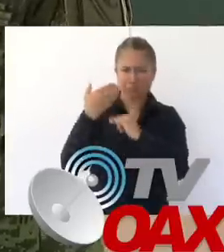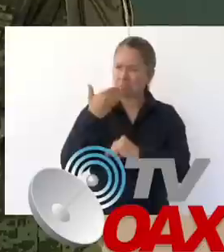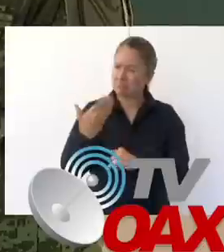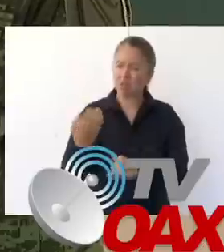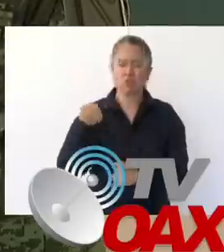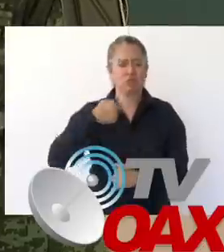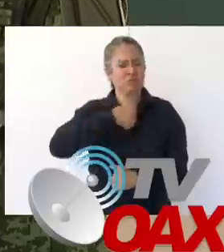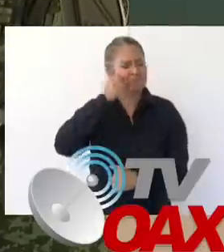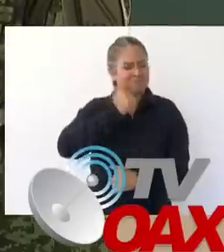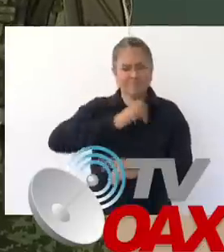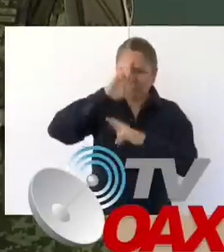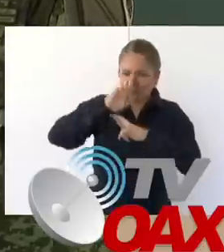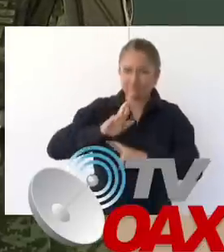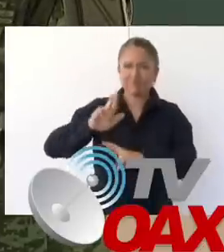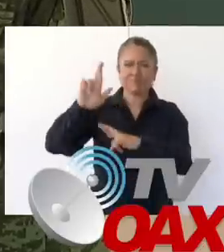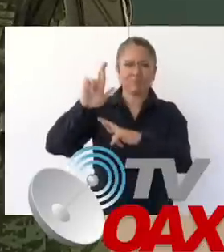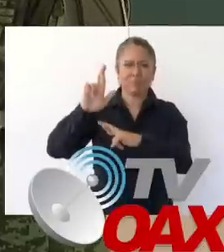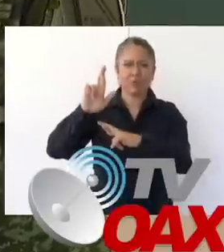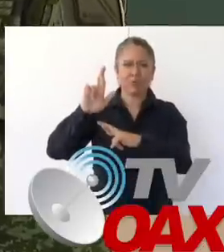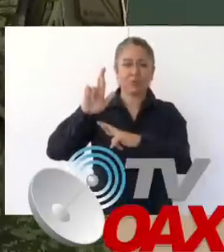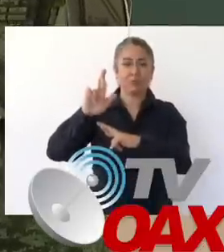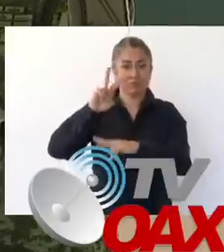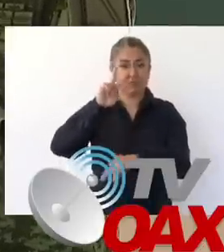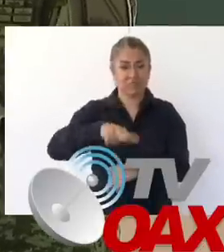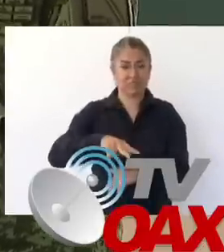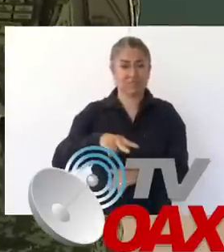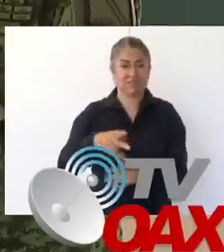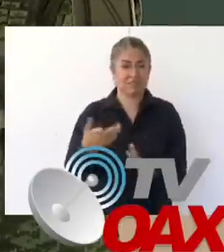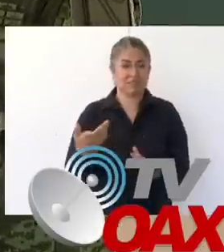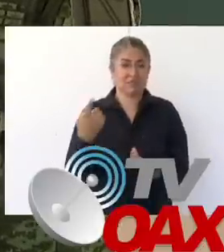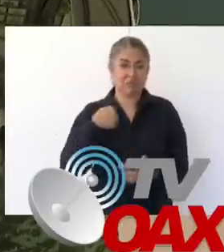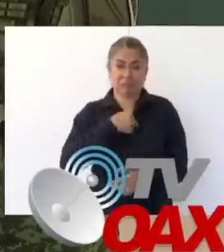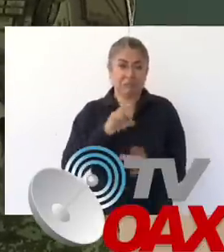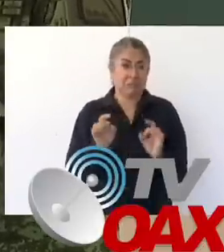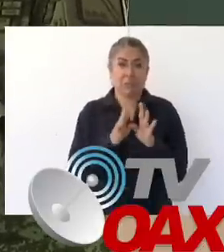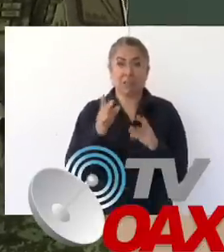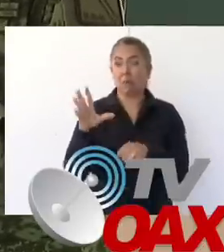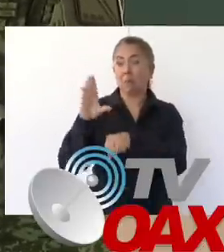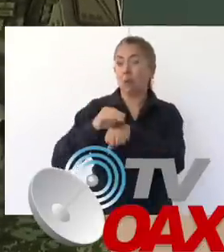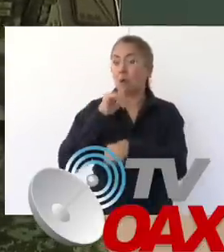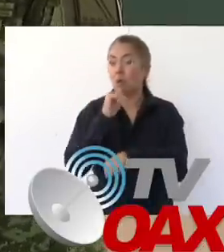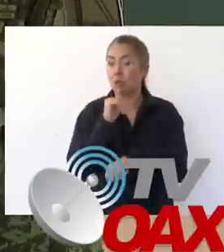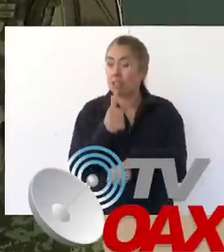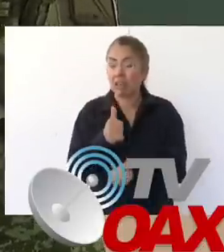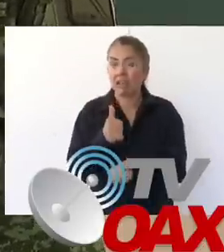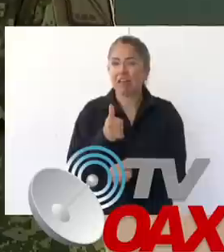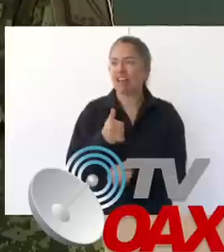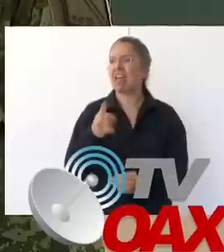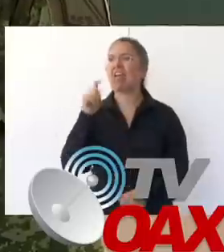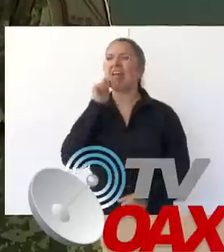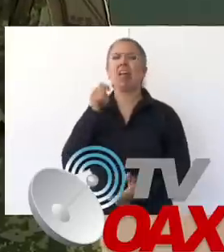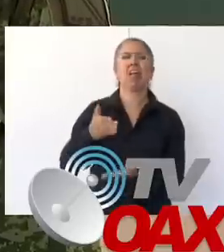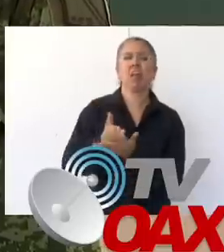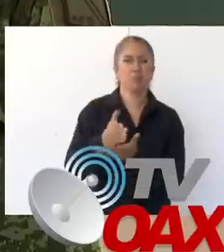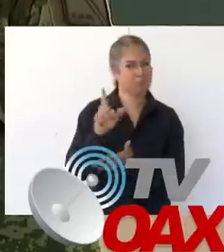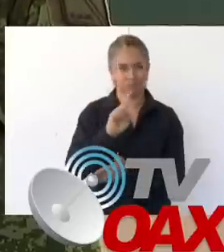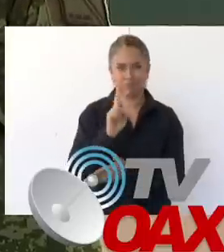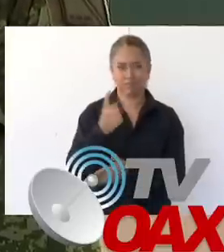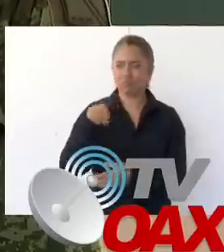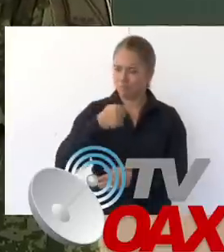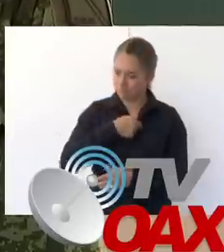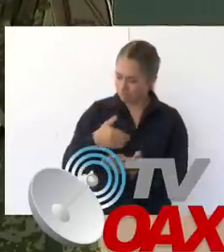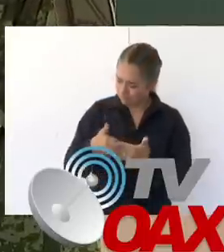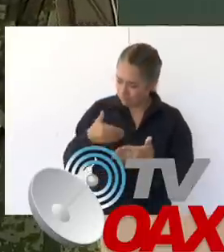más respetuosa a los usuarios, porque hay veces que no tenemos permiso y pasamos por ahí, pero después les pedimos el permiso.